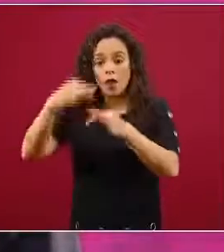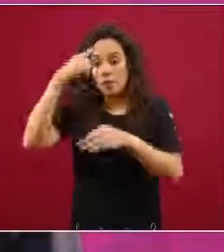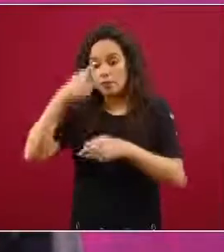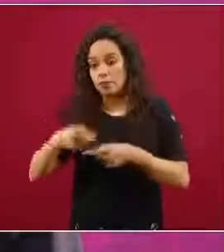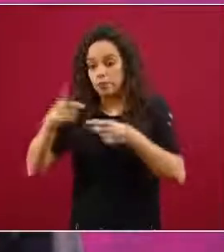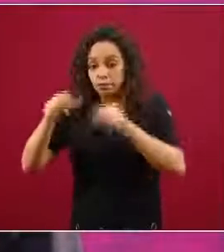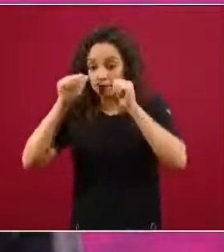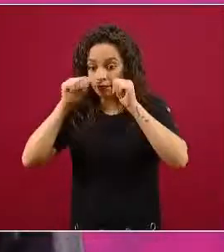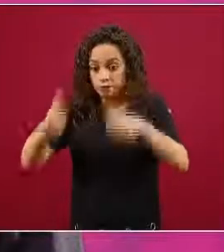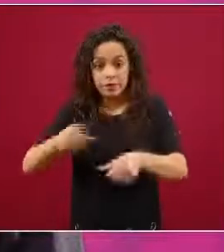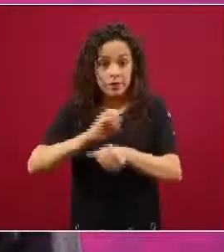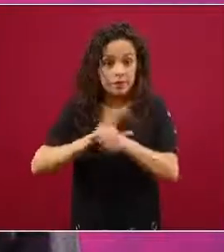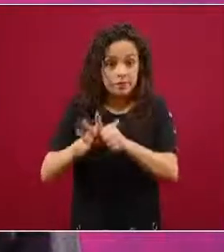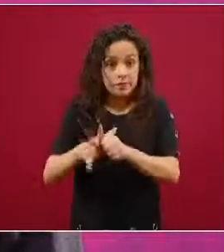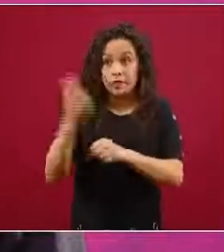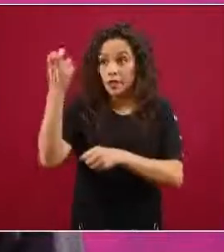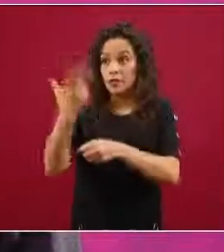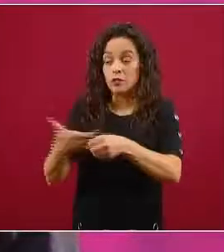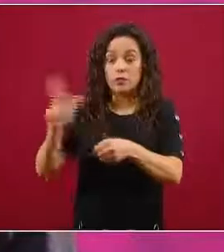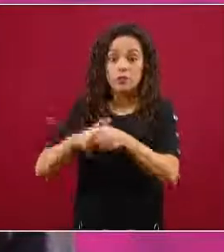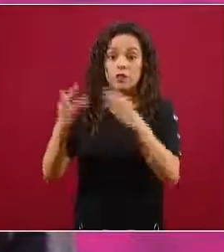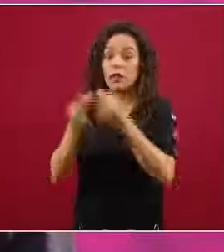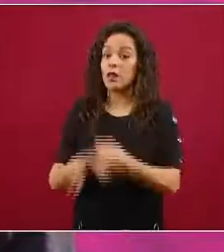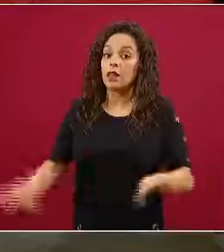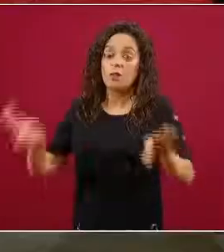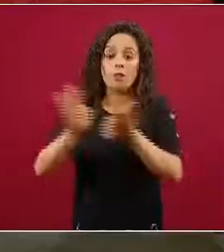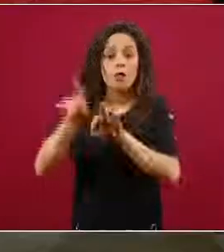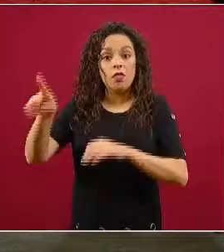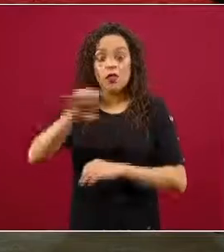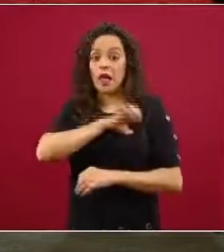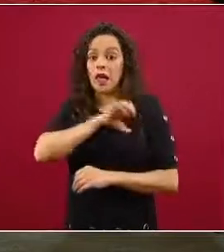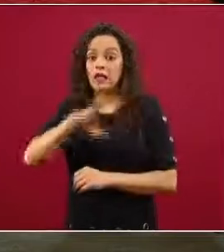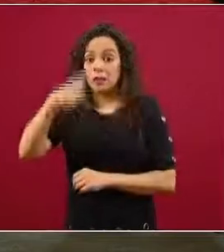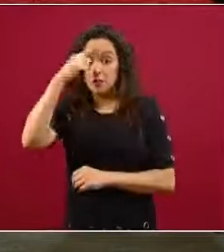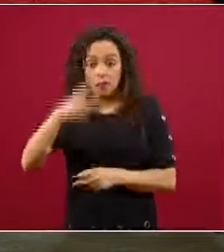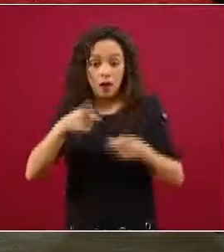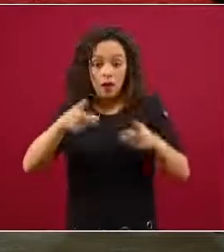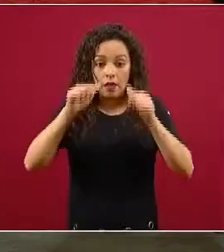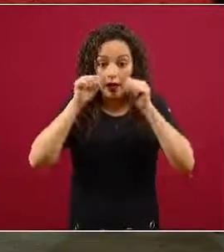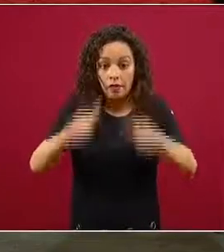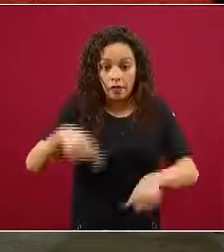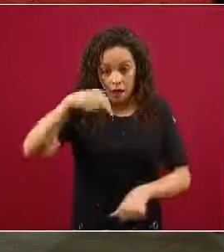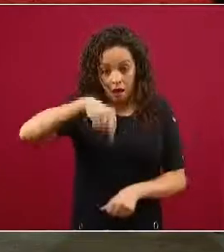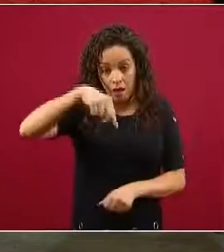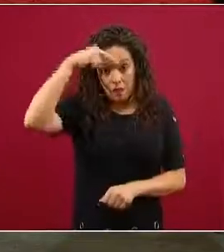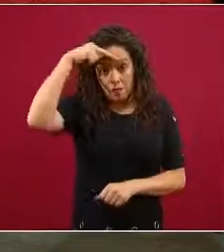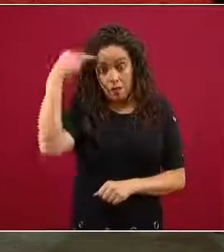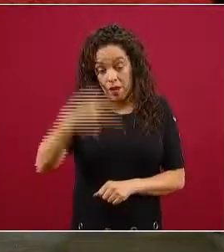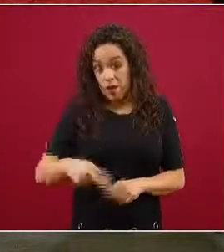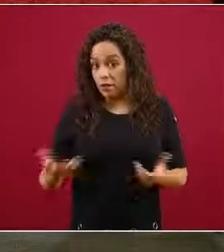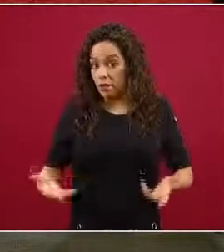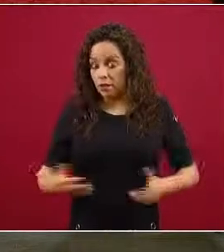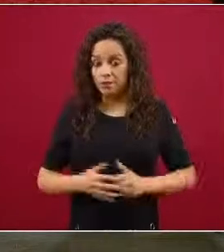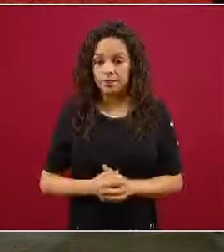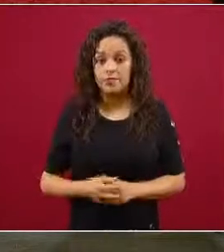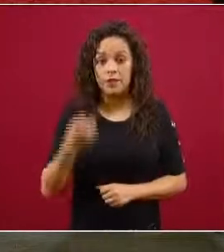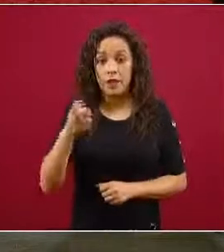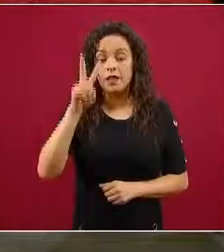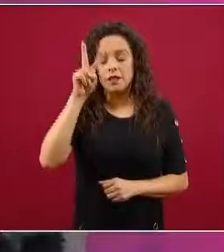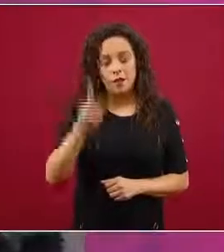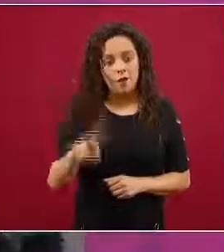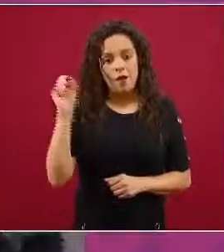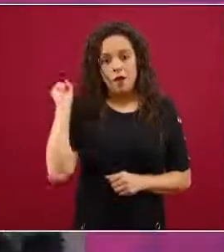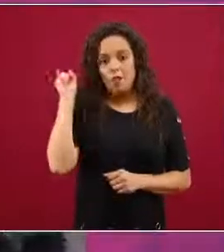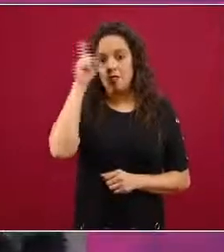los más importantes hospitales de especialidades en México. Entonces, esto implica un reto porque